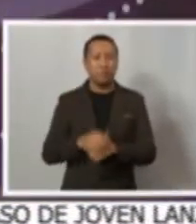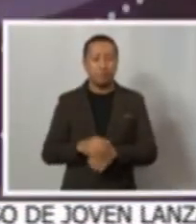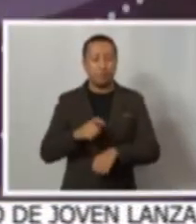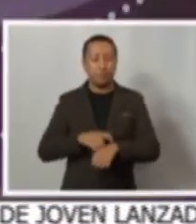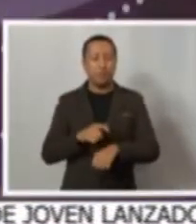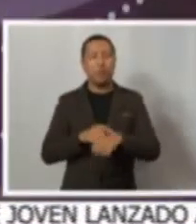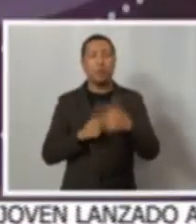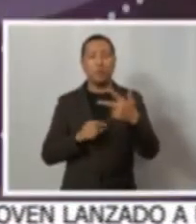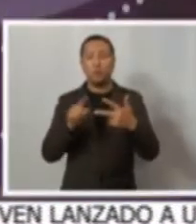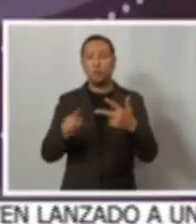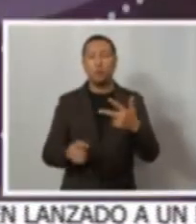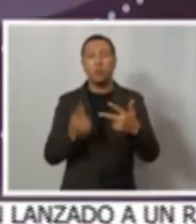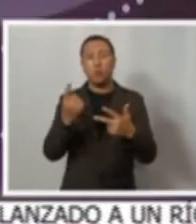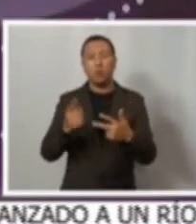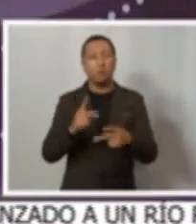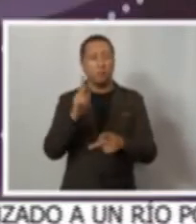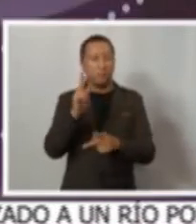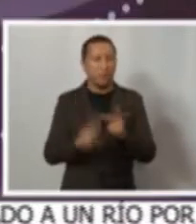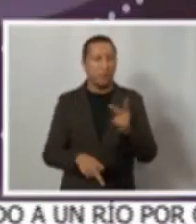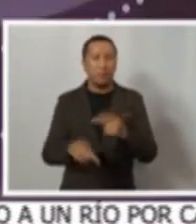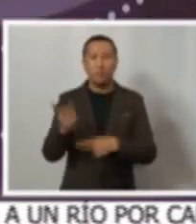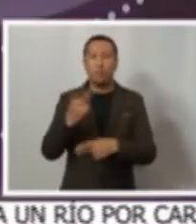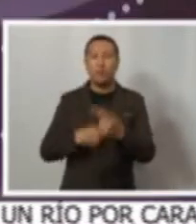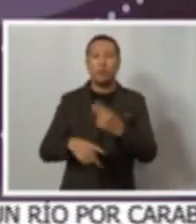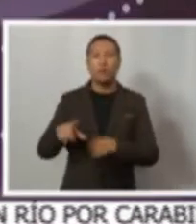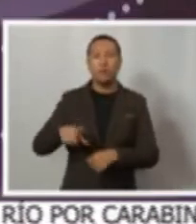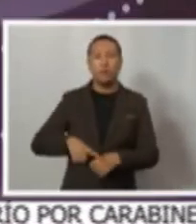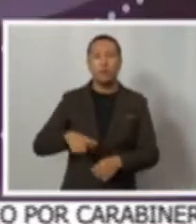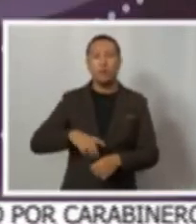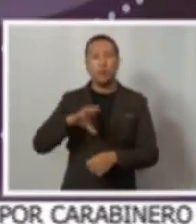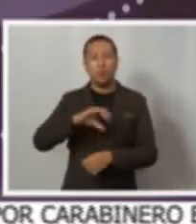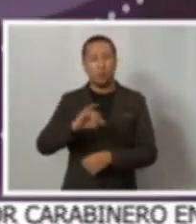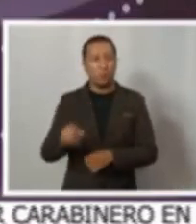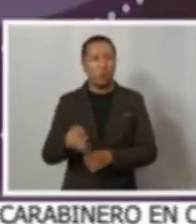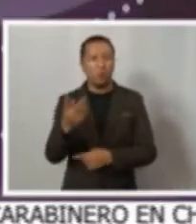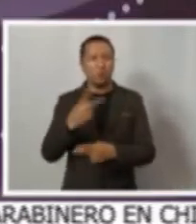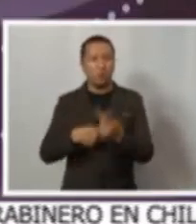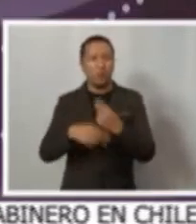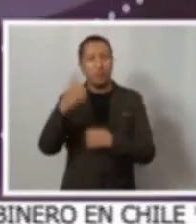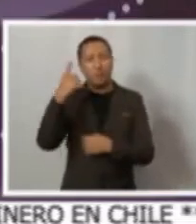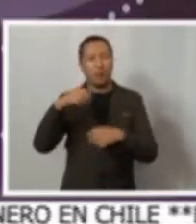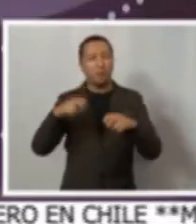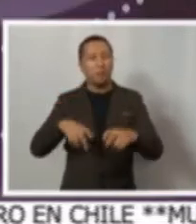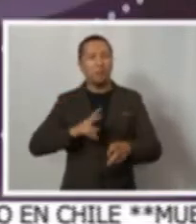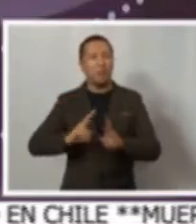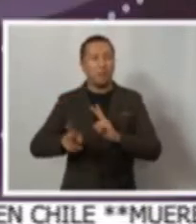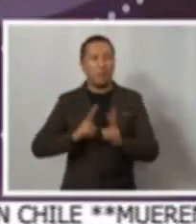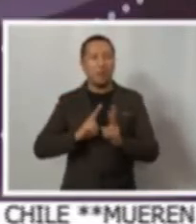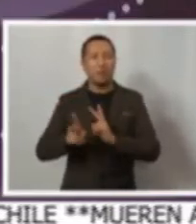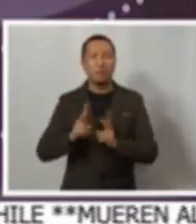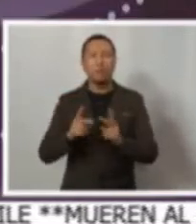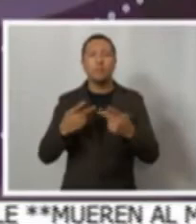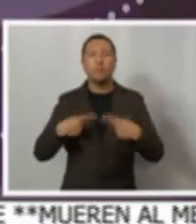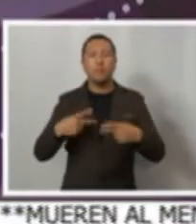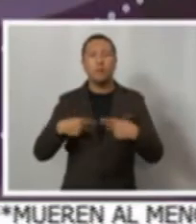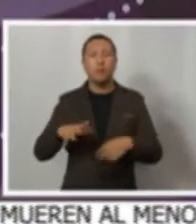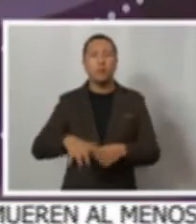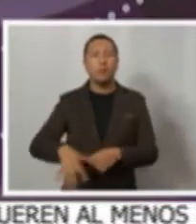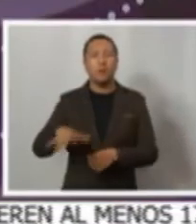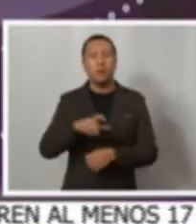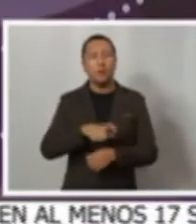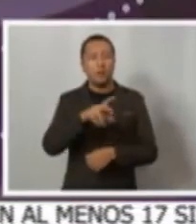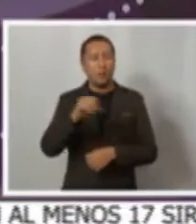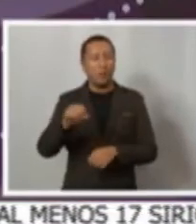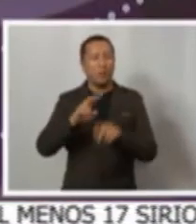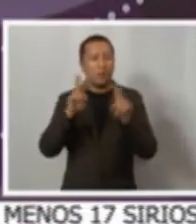un minuto. En breves instantes, el gobernador Carlos Joaquín en este espacio informativo platicando con los quintanarroenses acerca de